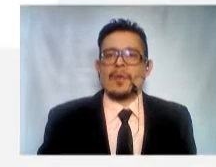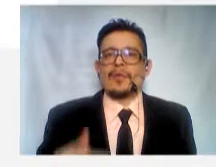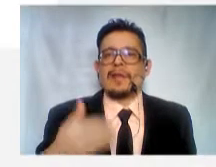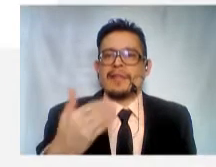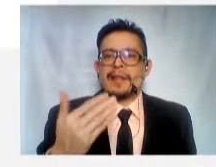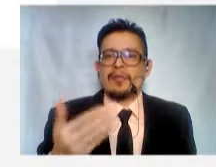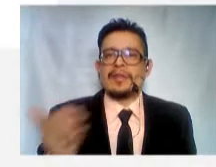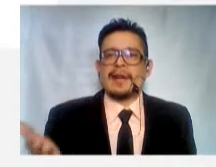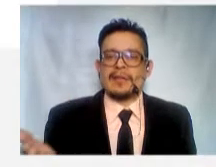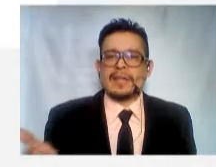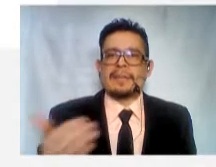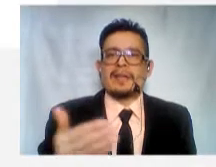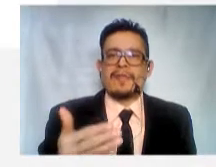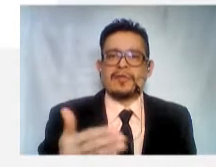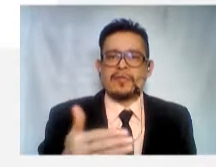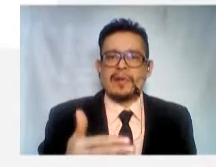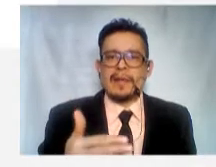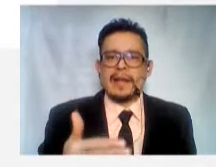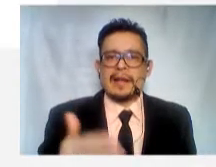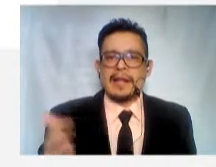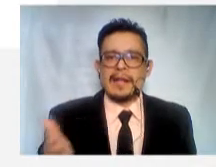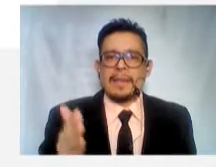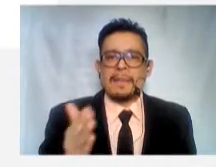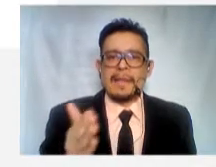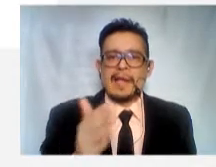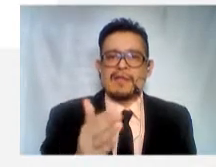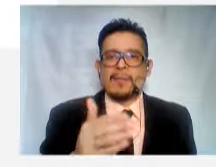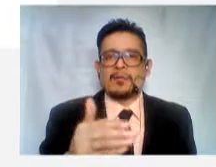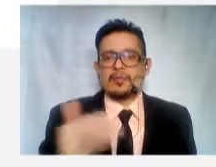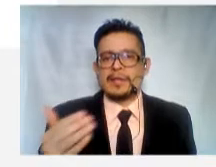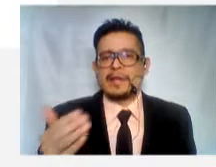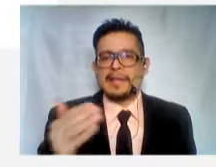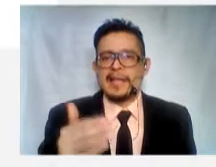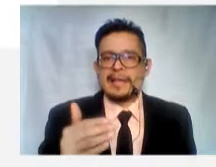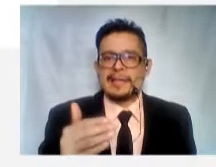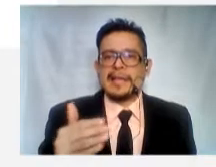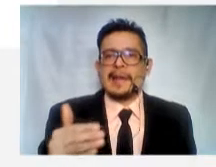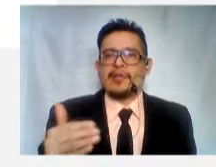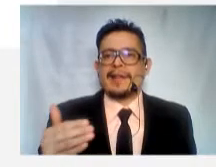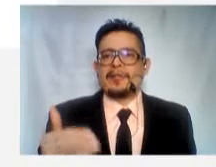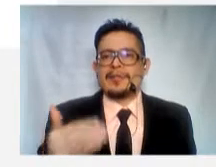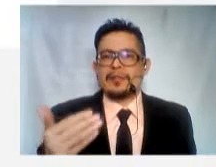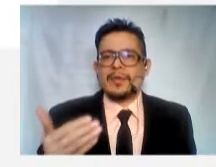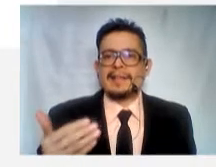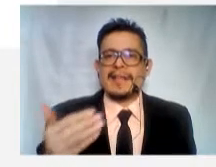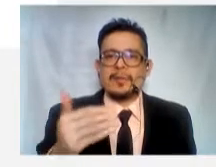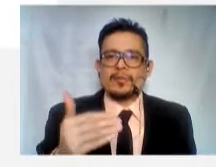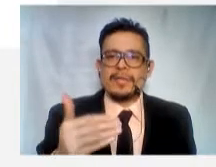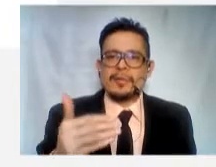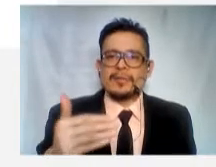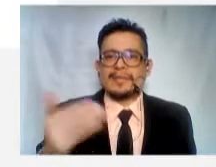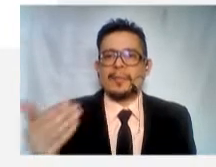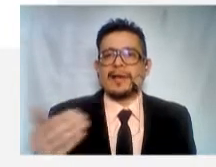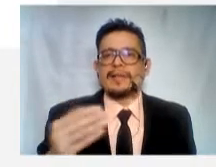de acuerdo a la federación internacional de planificación familiar y pp efe por sus siglas en inglés los derechos sexuales y